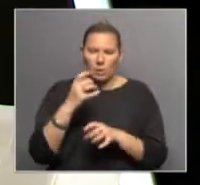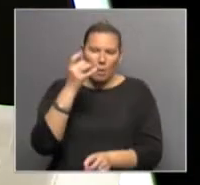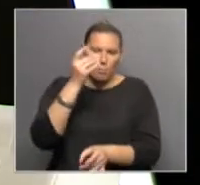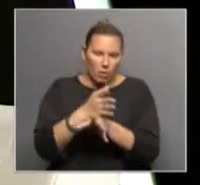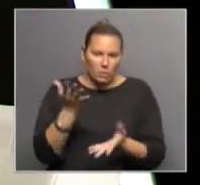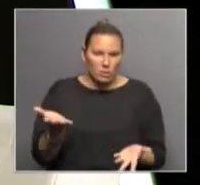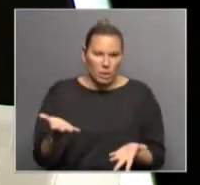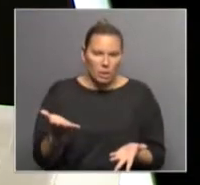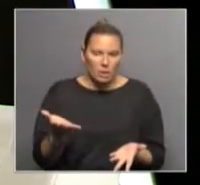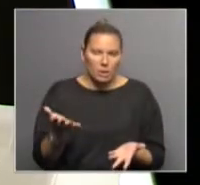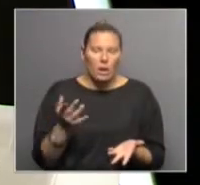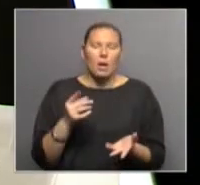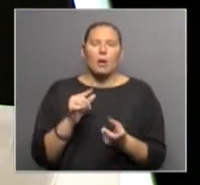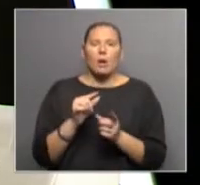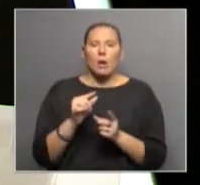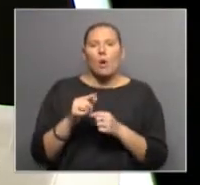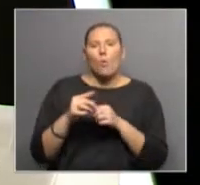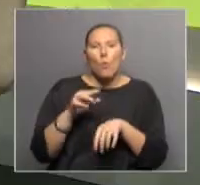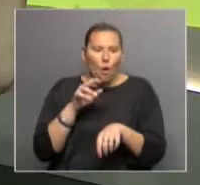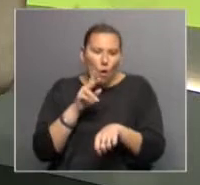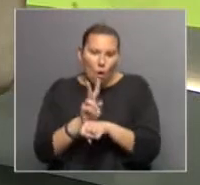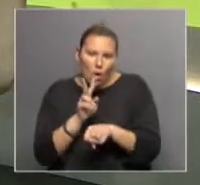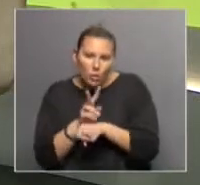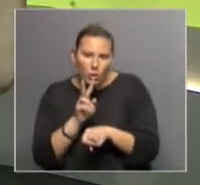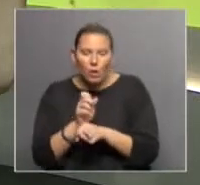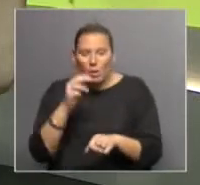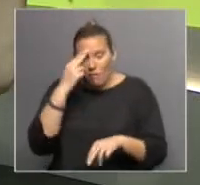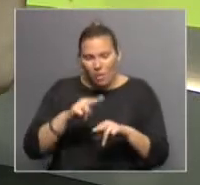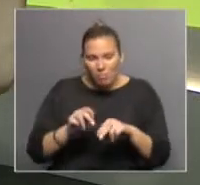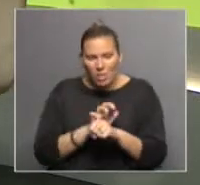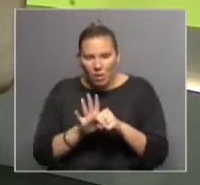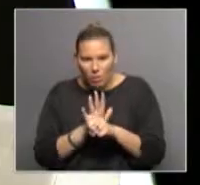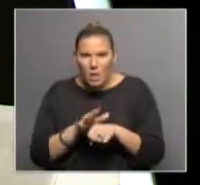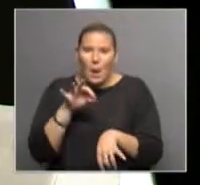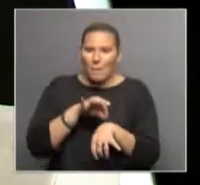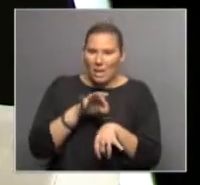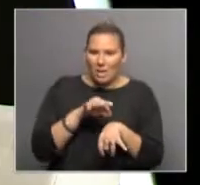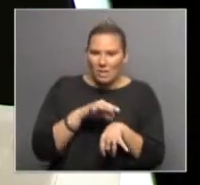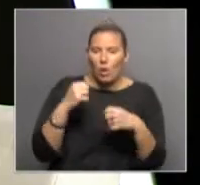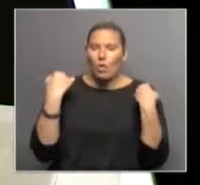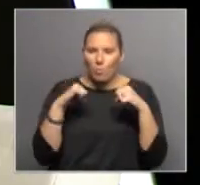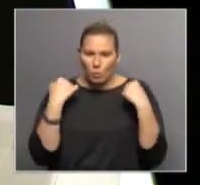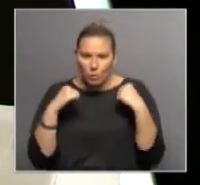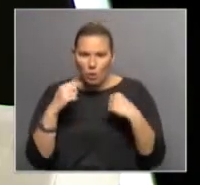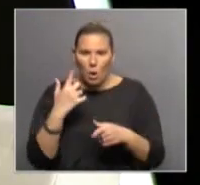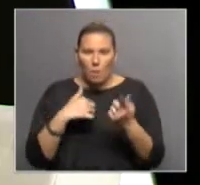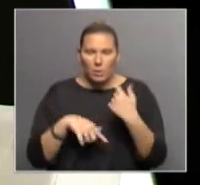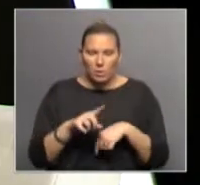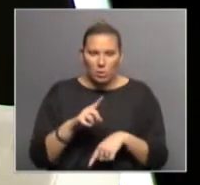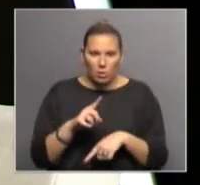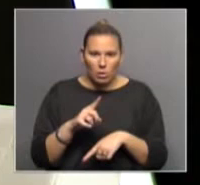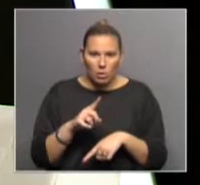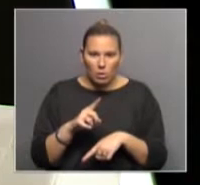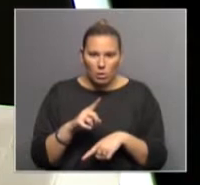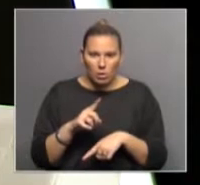alto rendimiento, ha tenido un seguimiento a lo largo, si padeció la enfermedad, por parte de médicos deportólogos, pero